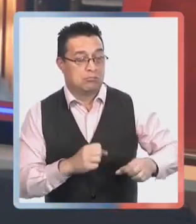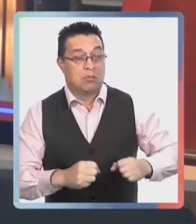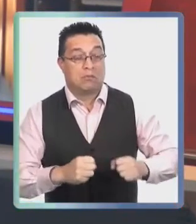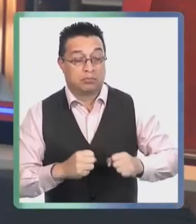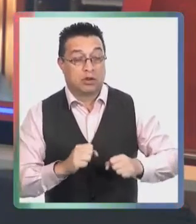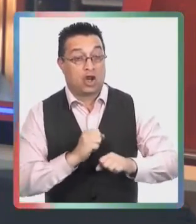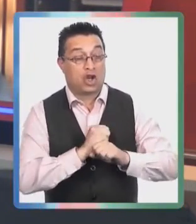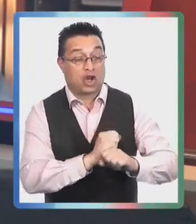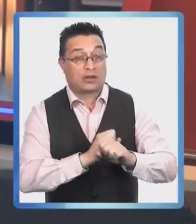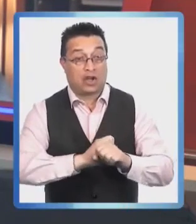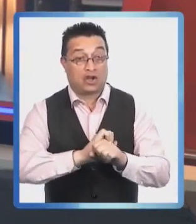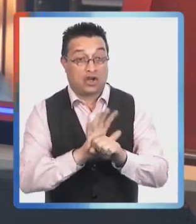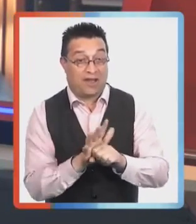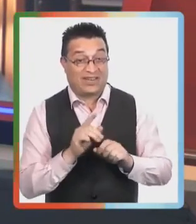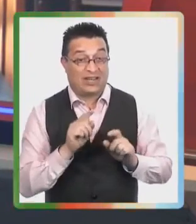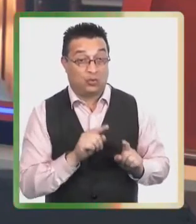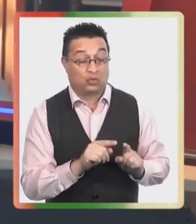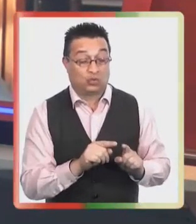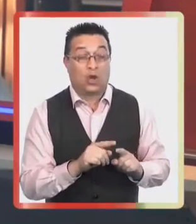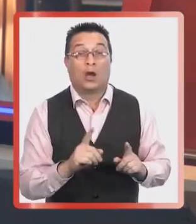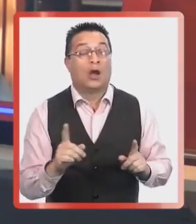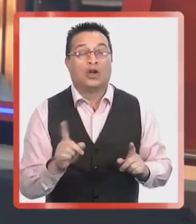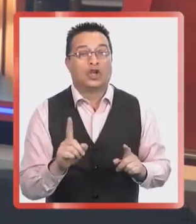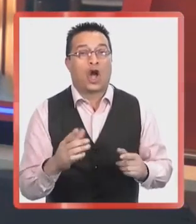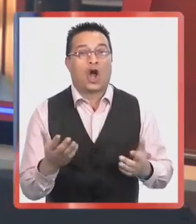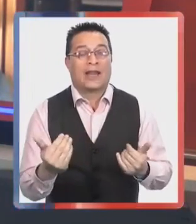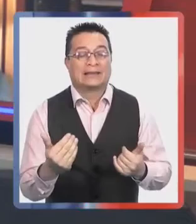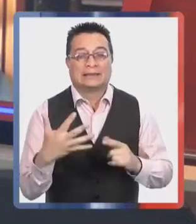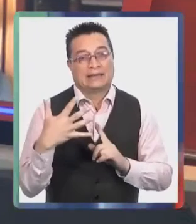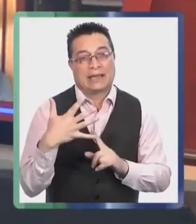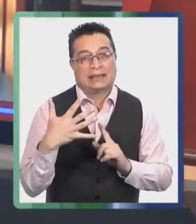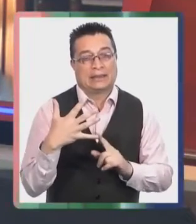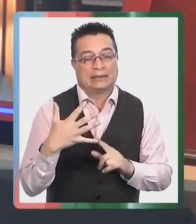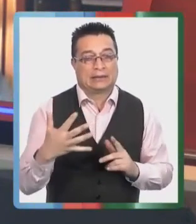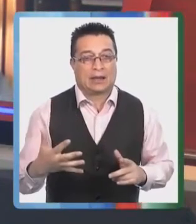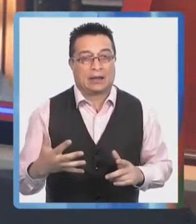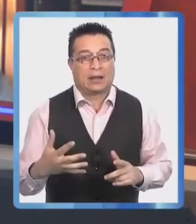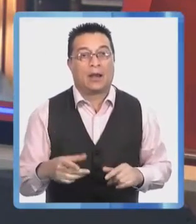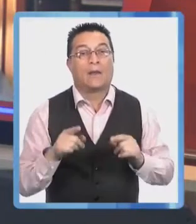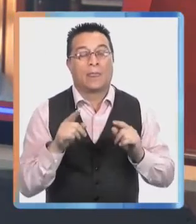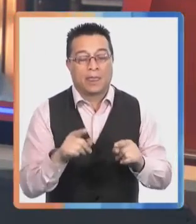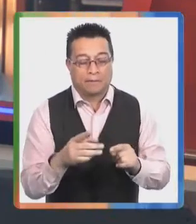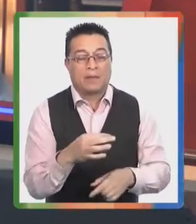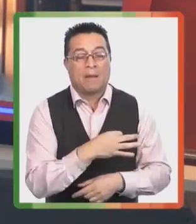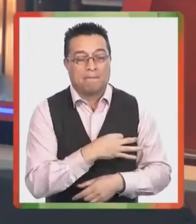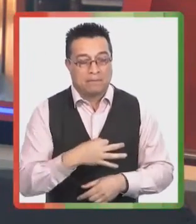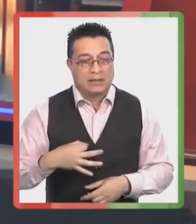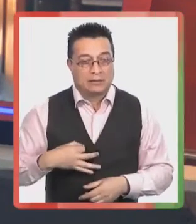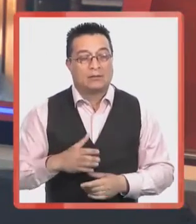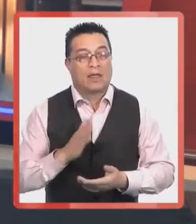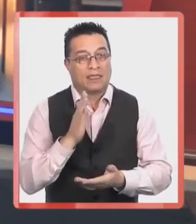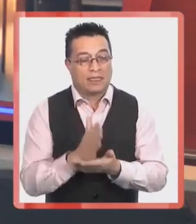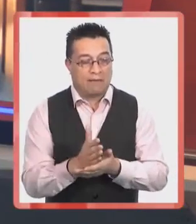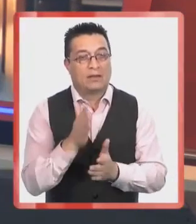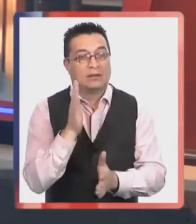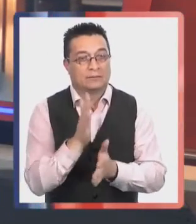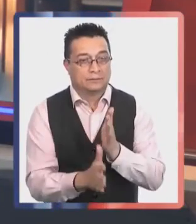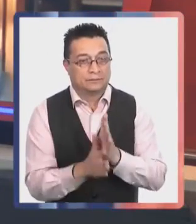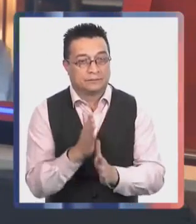anticuerpos en contra del coronavirus, estamos hablando, no va a ser necesaria una quinta dosis. Por lo tanto, aquí el Ministerio tiene que